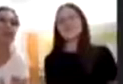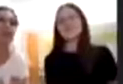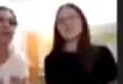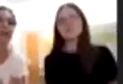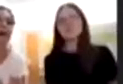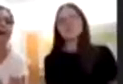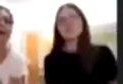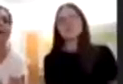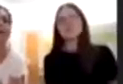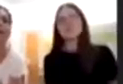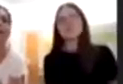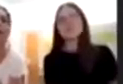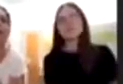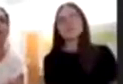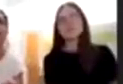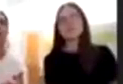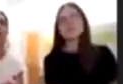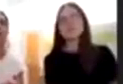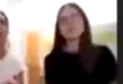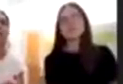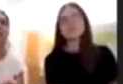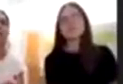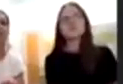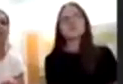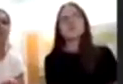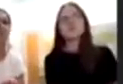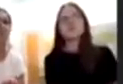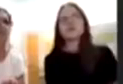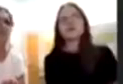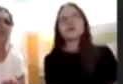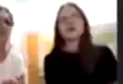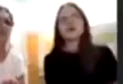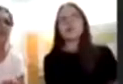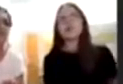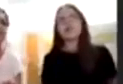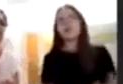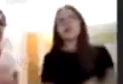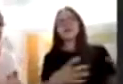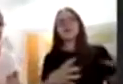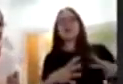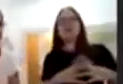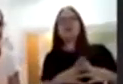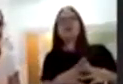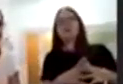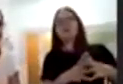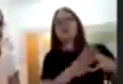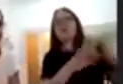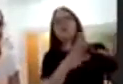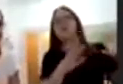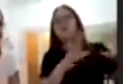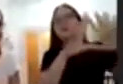algo de arbolado público, pero... Sí, a pesar, digamos, como